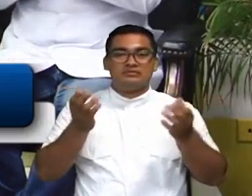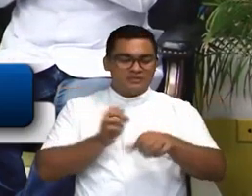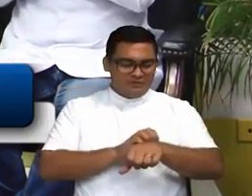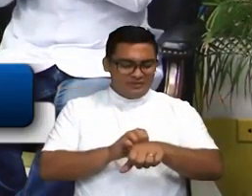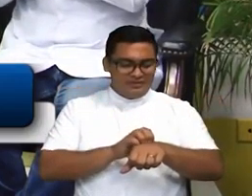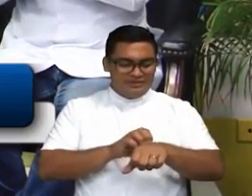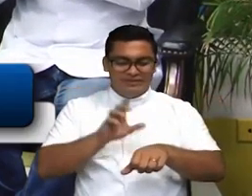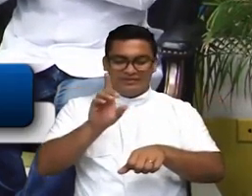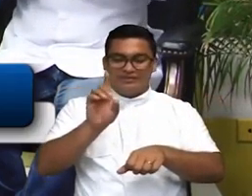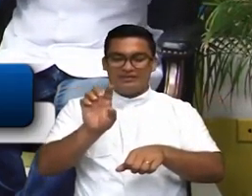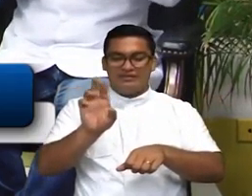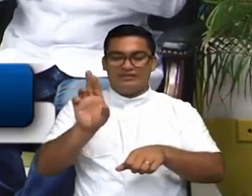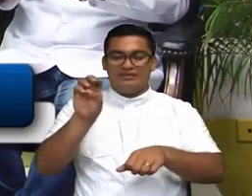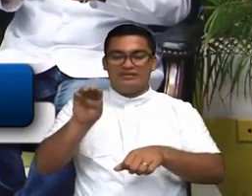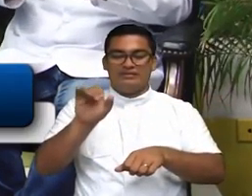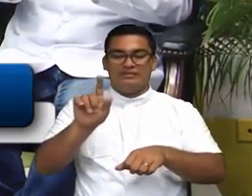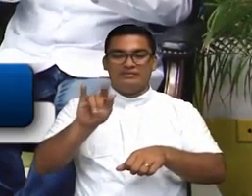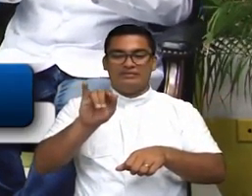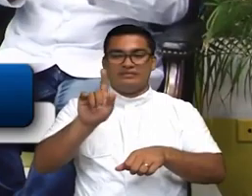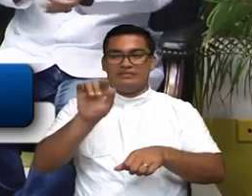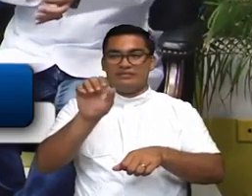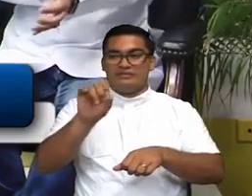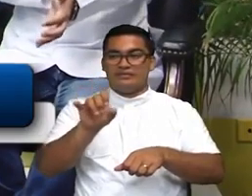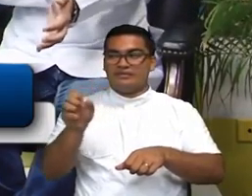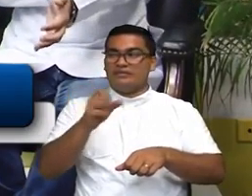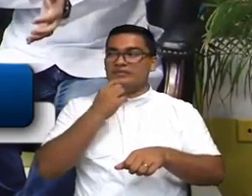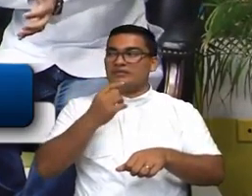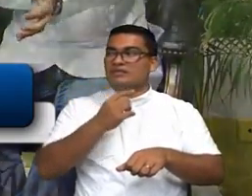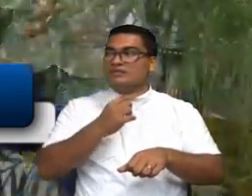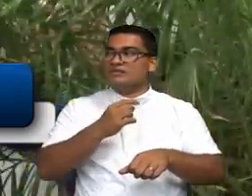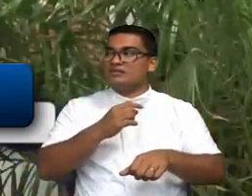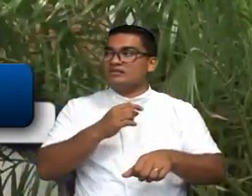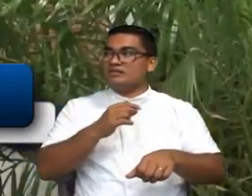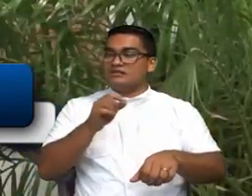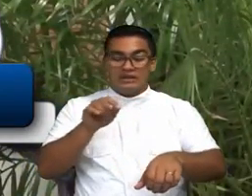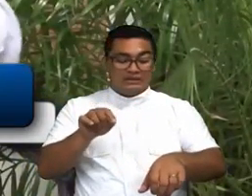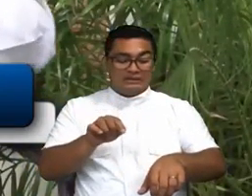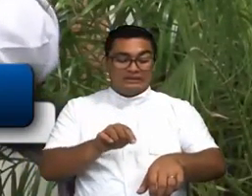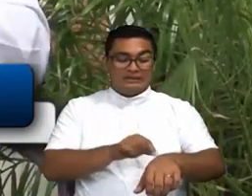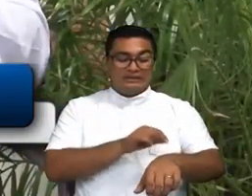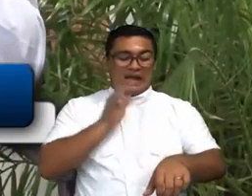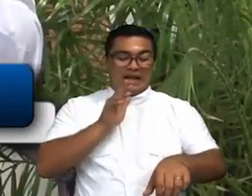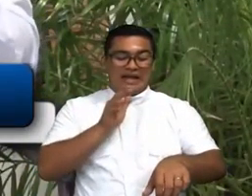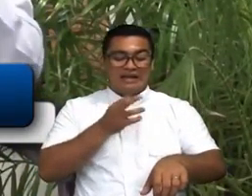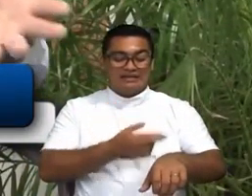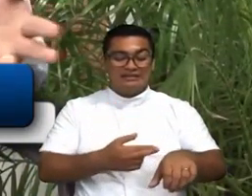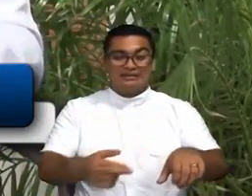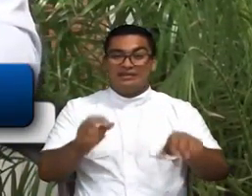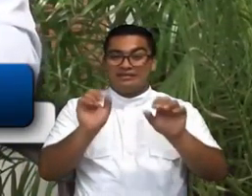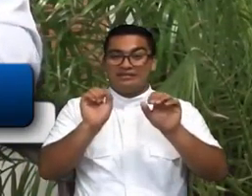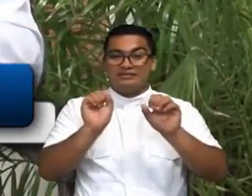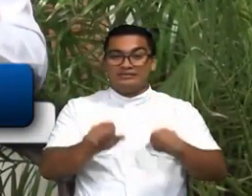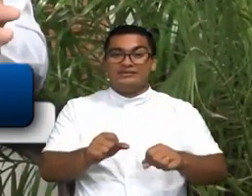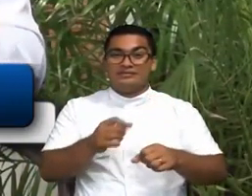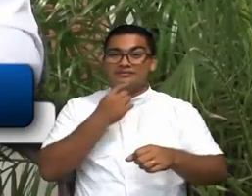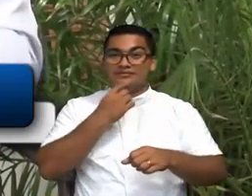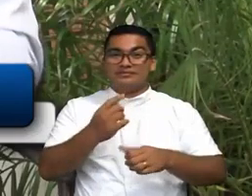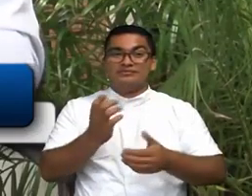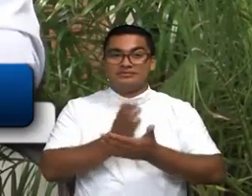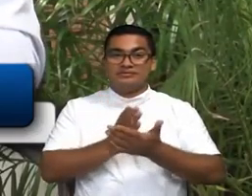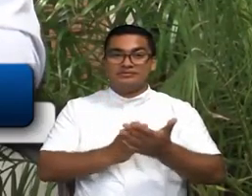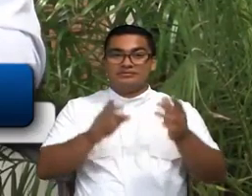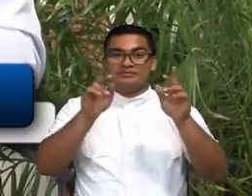Es que tu piel se vuelve más fina, ¿ya? Y cualquier cosita, cualquier rasguño, ya se raja y hay problemas. Por